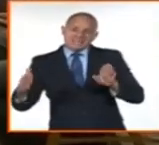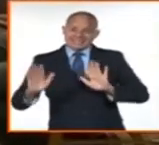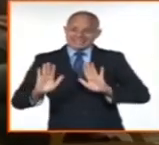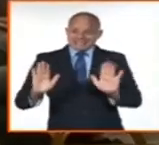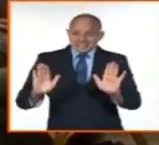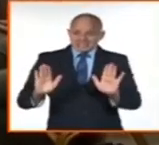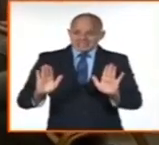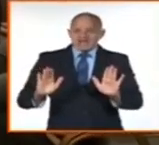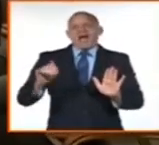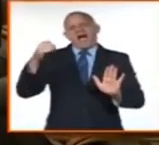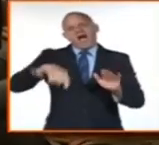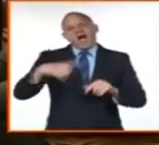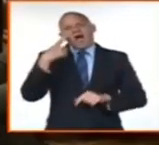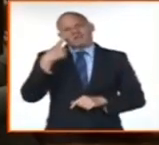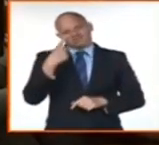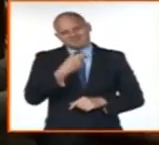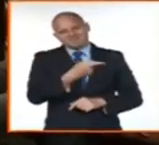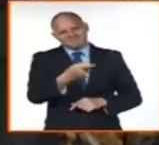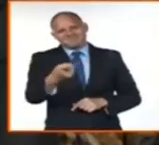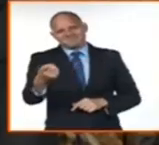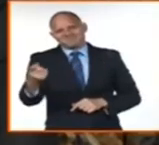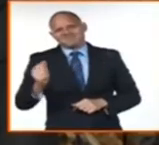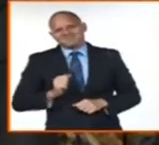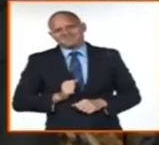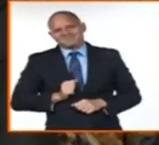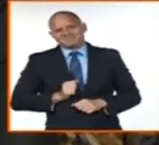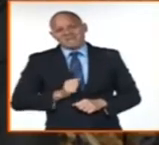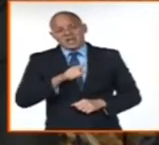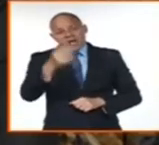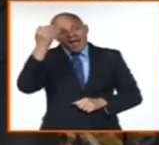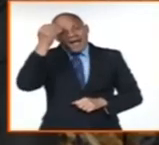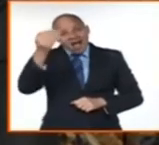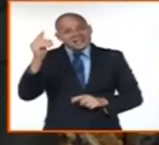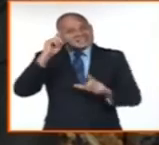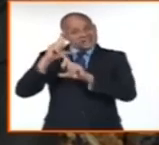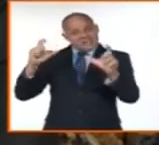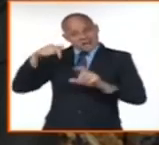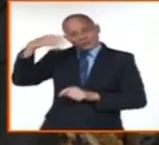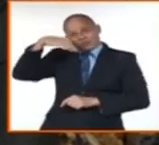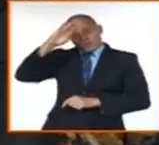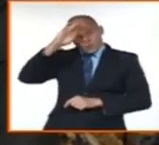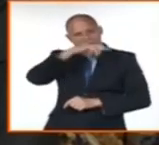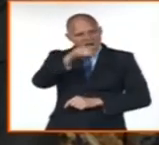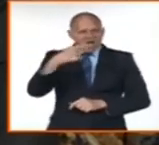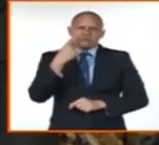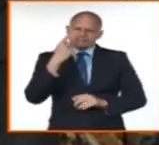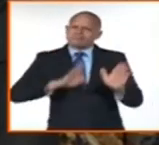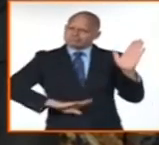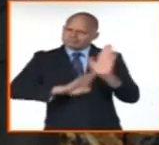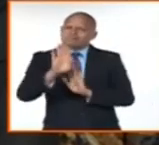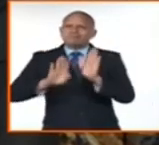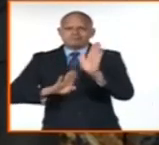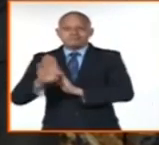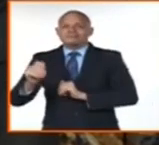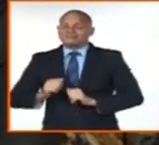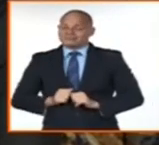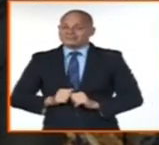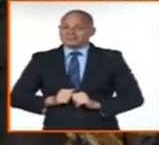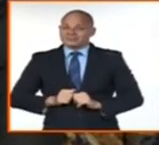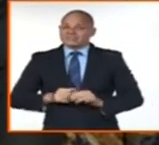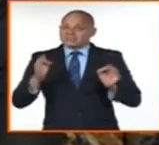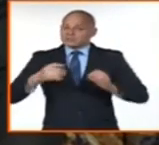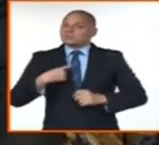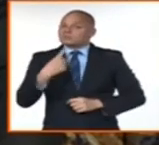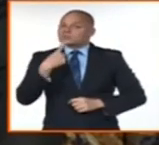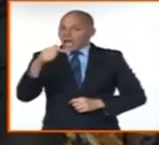decimos, yo creo que con todo rigor y con todo merecimiento, de que nuestro científico y nuestro personal médico